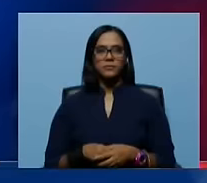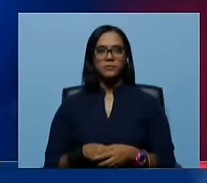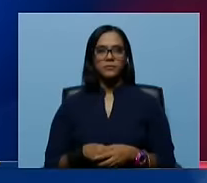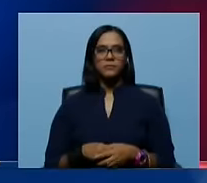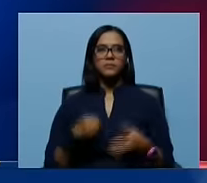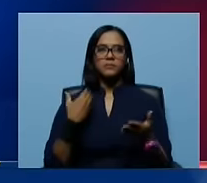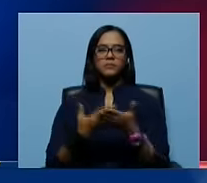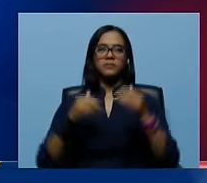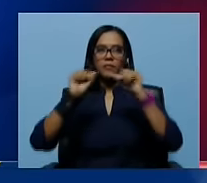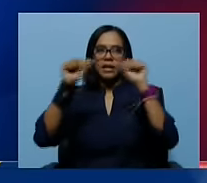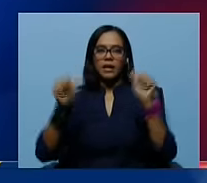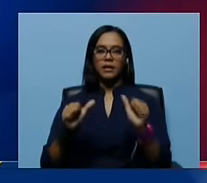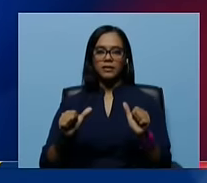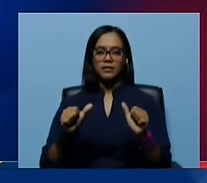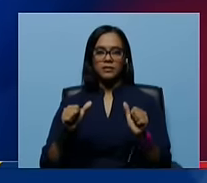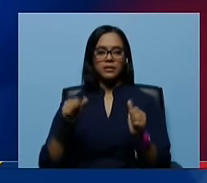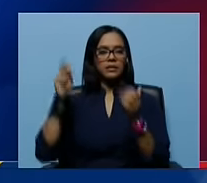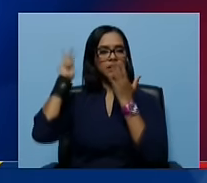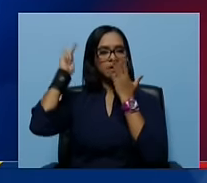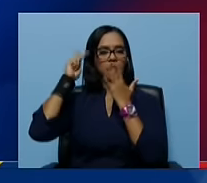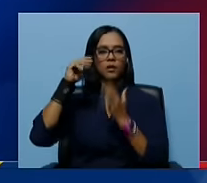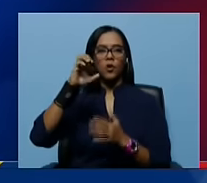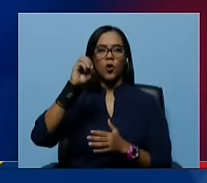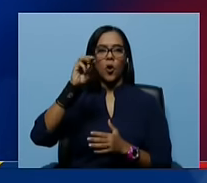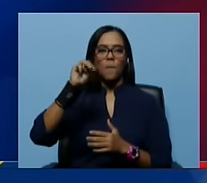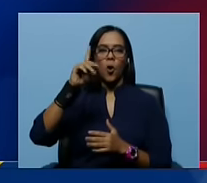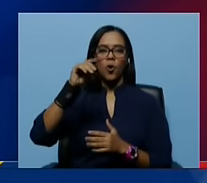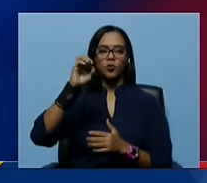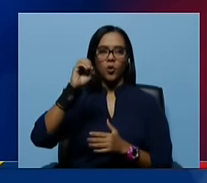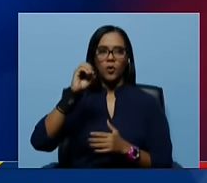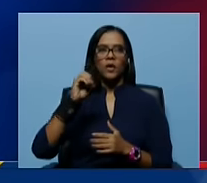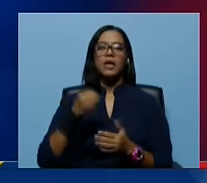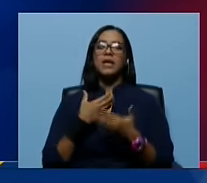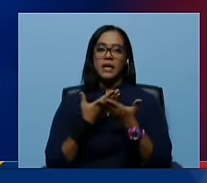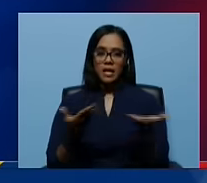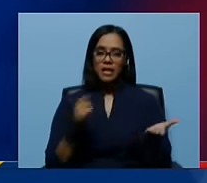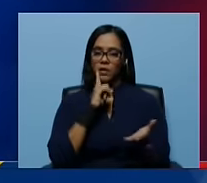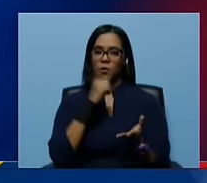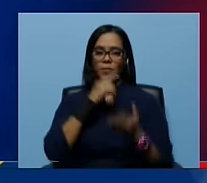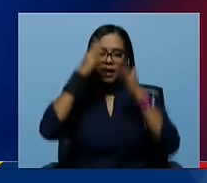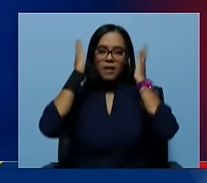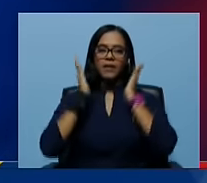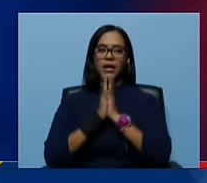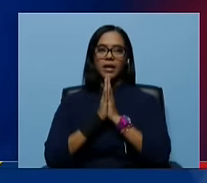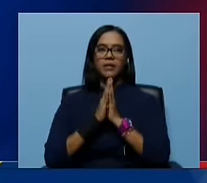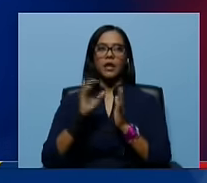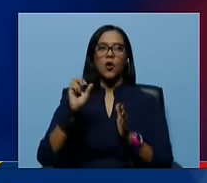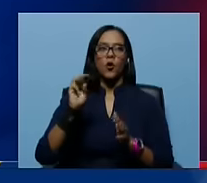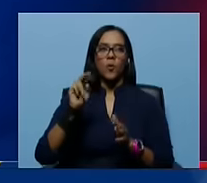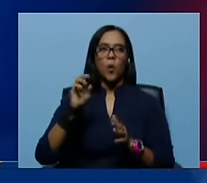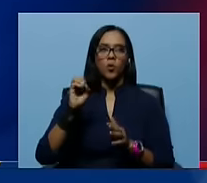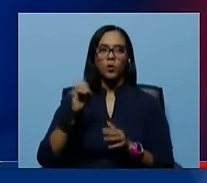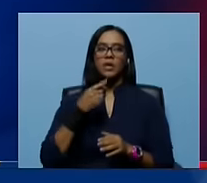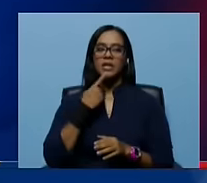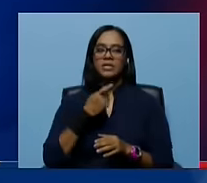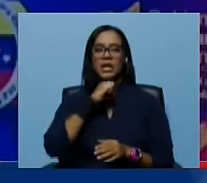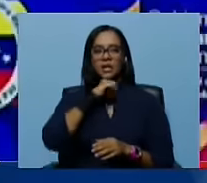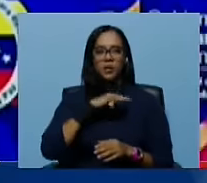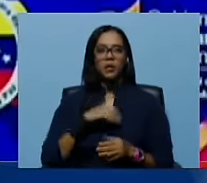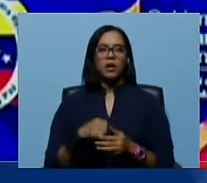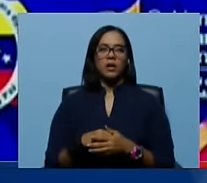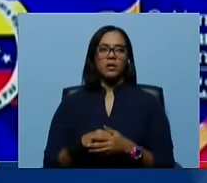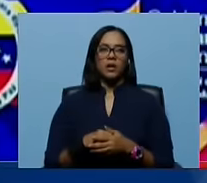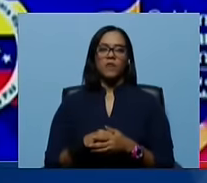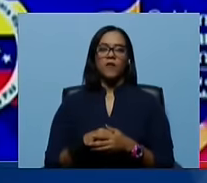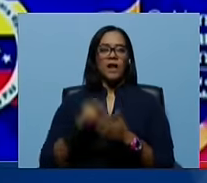Hasta una estatua del gran cacique Coromoto, que le da el nombre a la Virgen de Coromoto, porque dice la historia que fue el